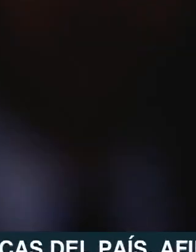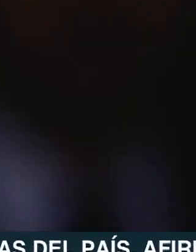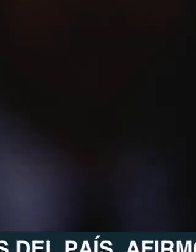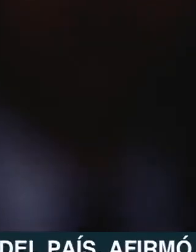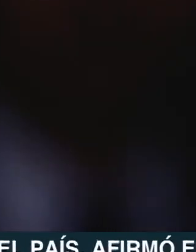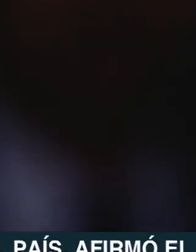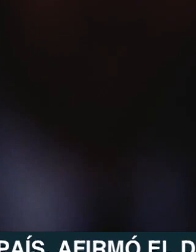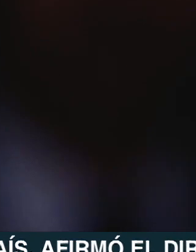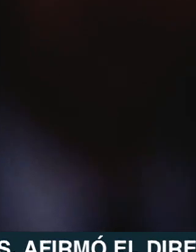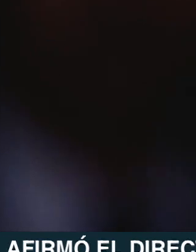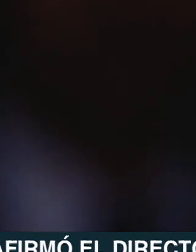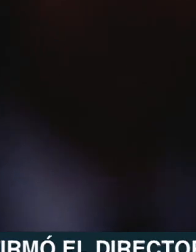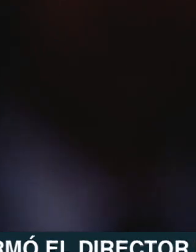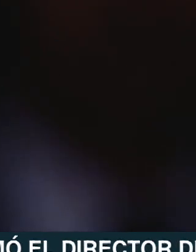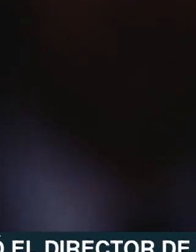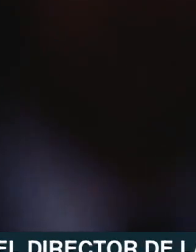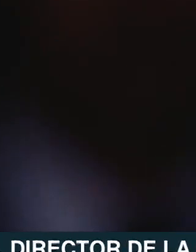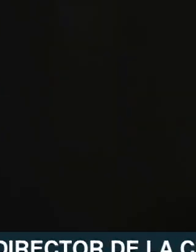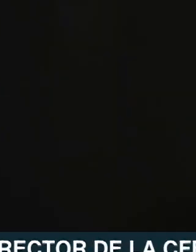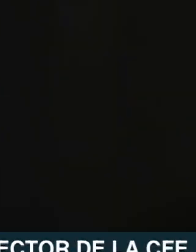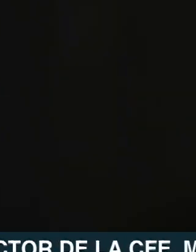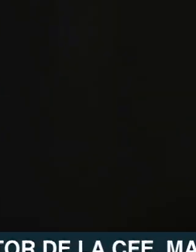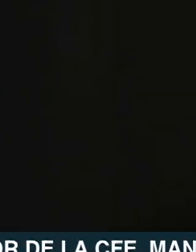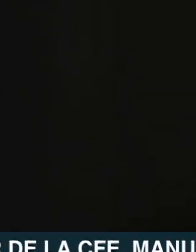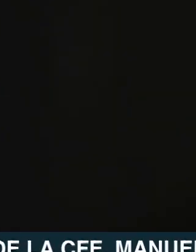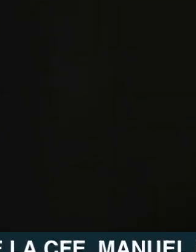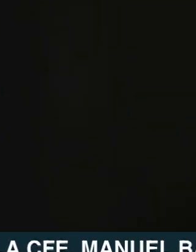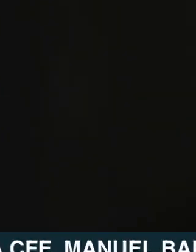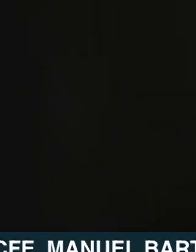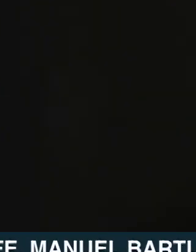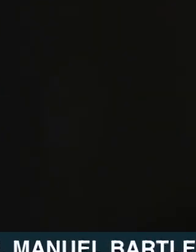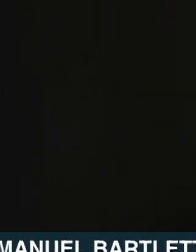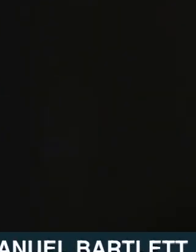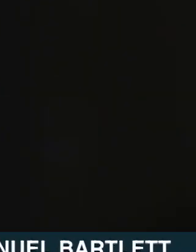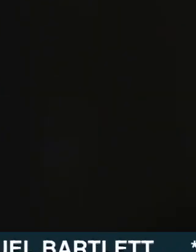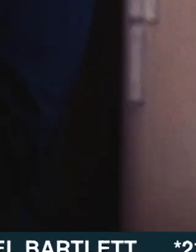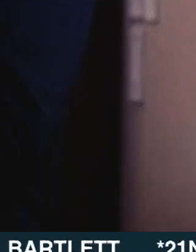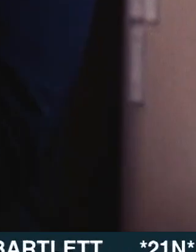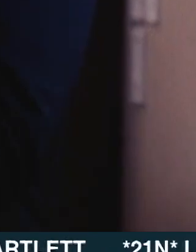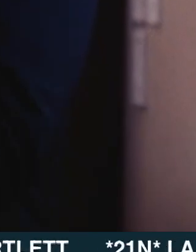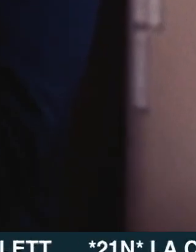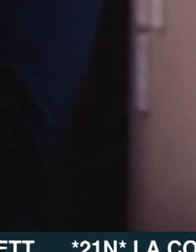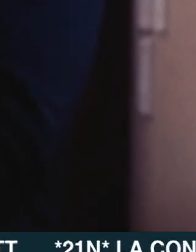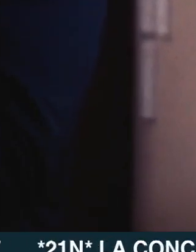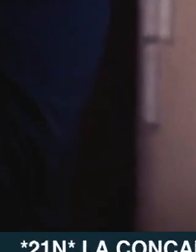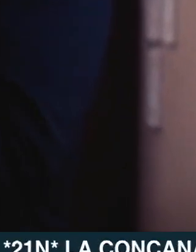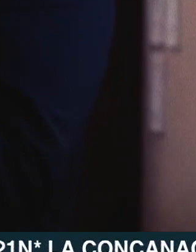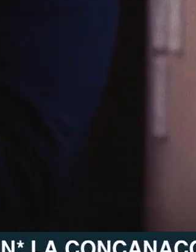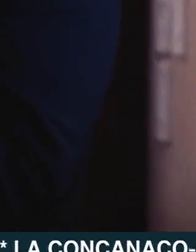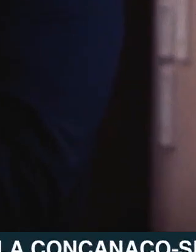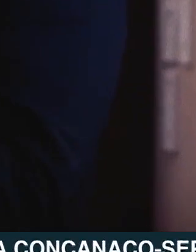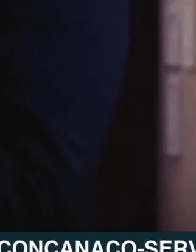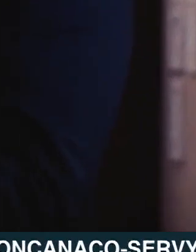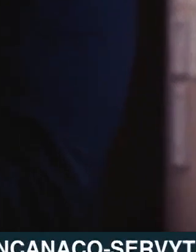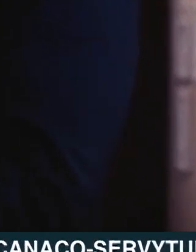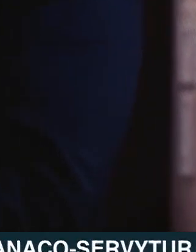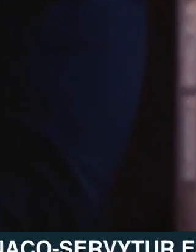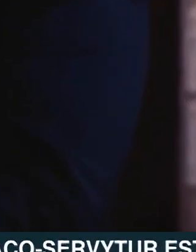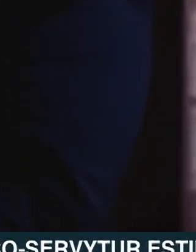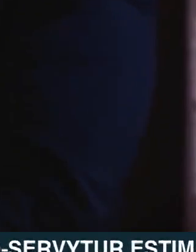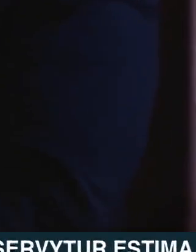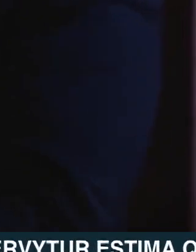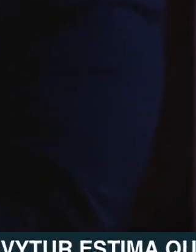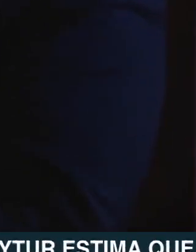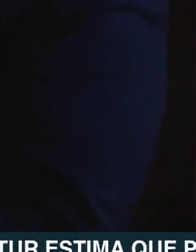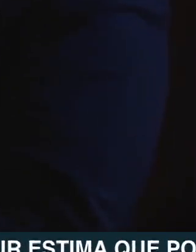crimen organizado, es decir, más bien las acciones que realizó o las políticas de acción que se realizaron en